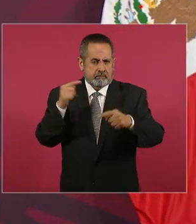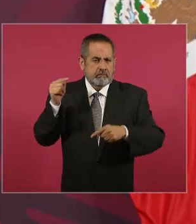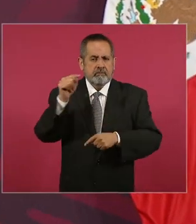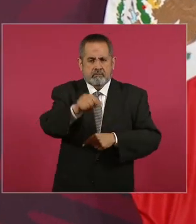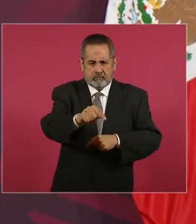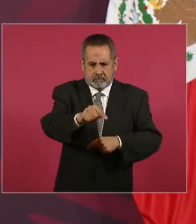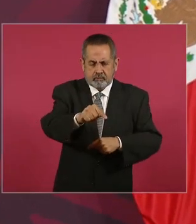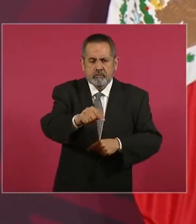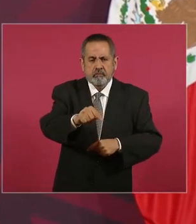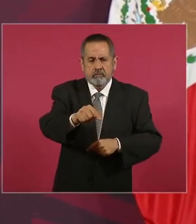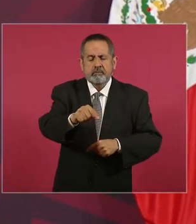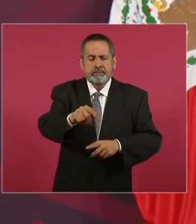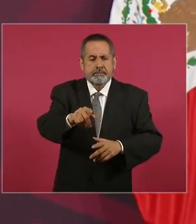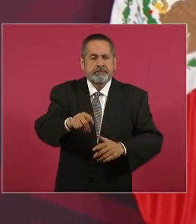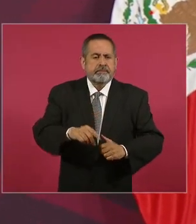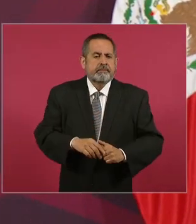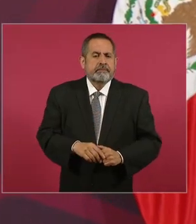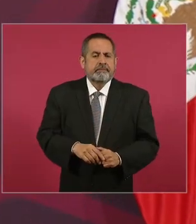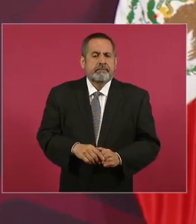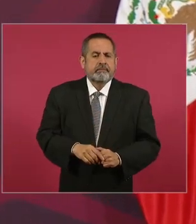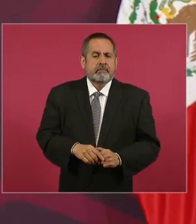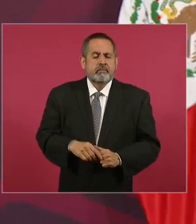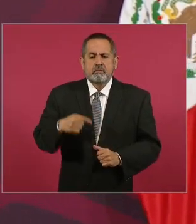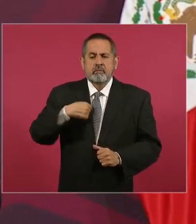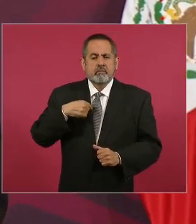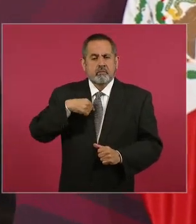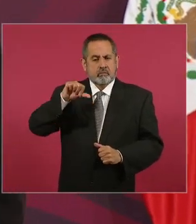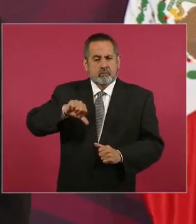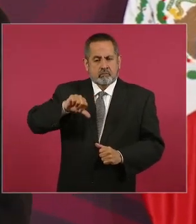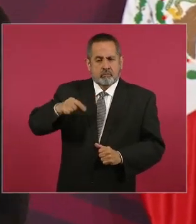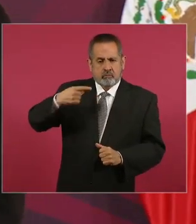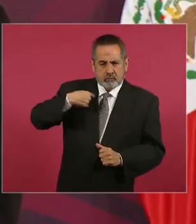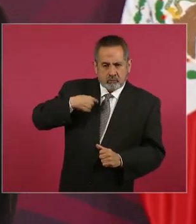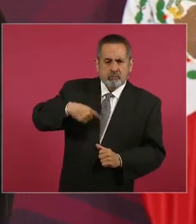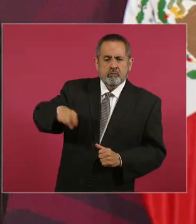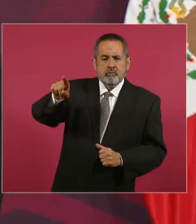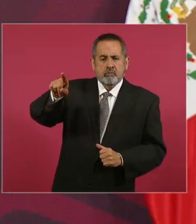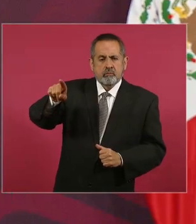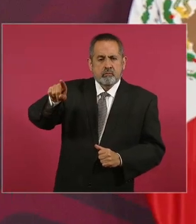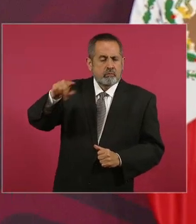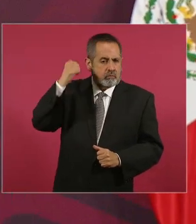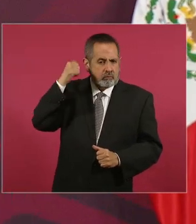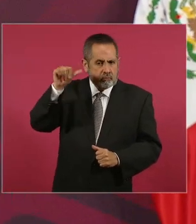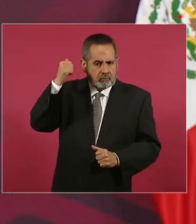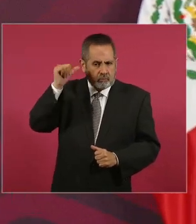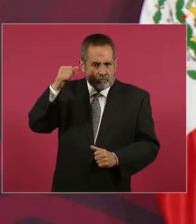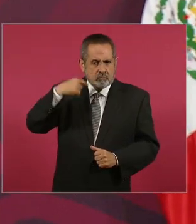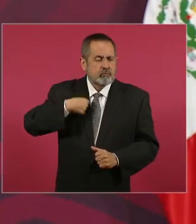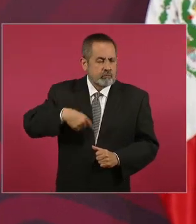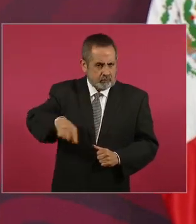Va la secretaria de Gobernación. Yo voy hoy a Acapulco.